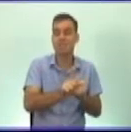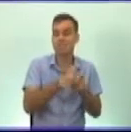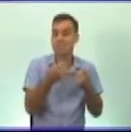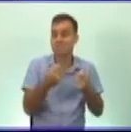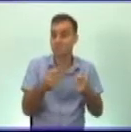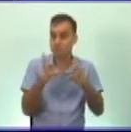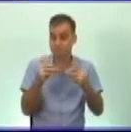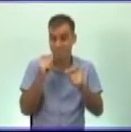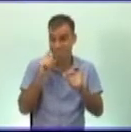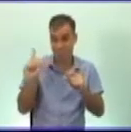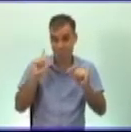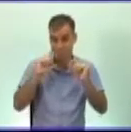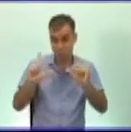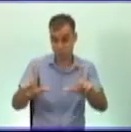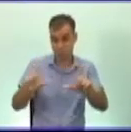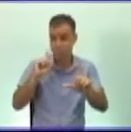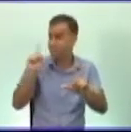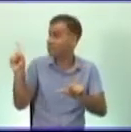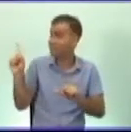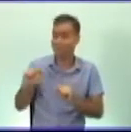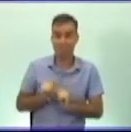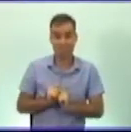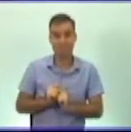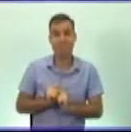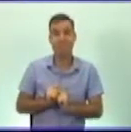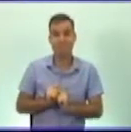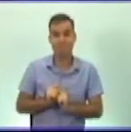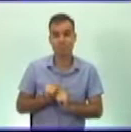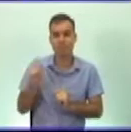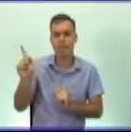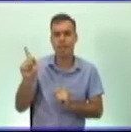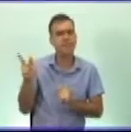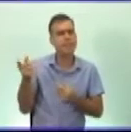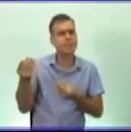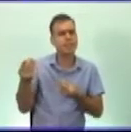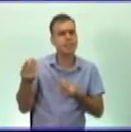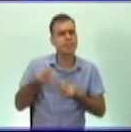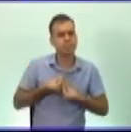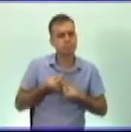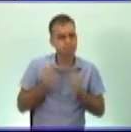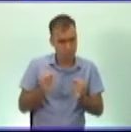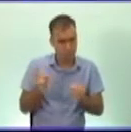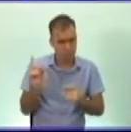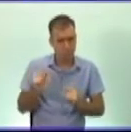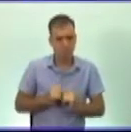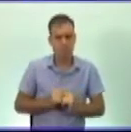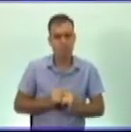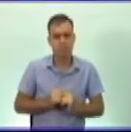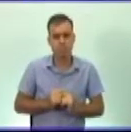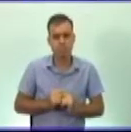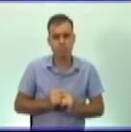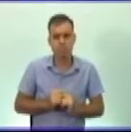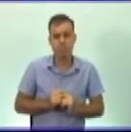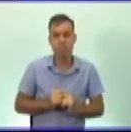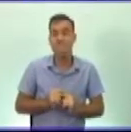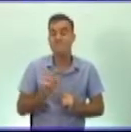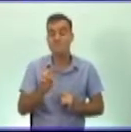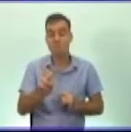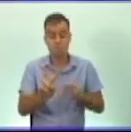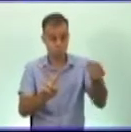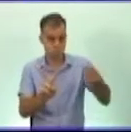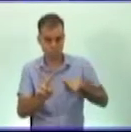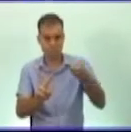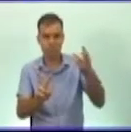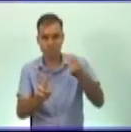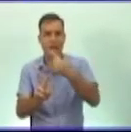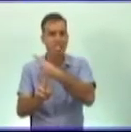el cuadrado, ¿verdad? Ahí es el cuadrado que nos hablan. Y como dato tenemos ahora el volumen. Es